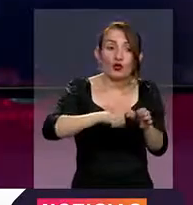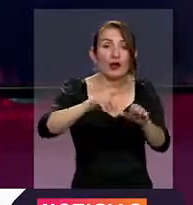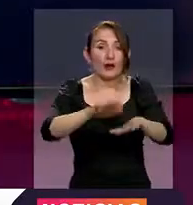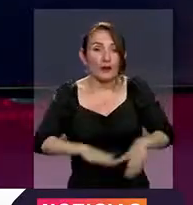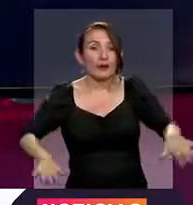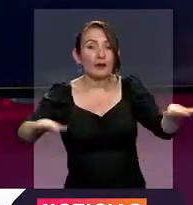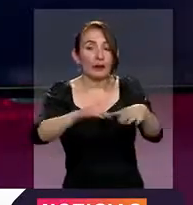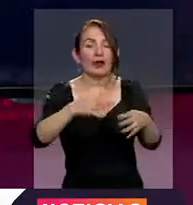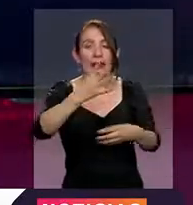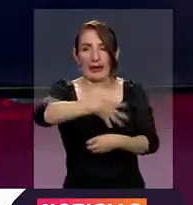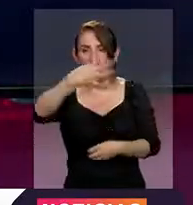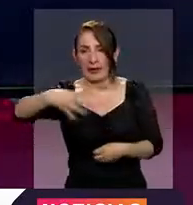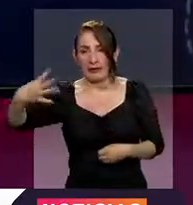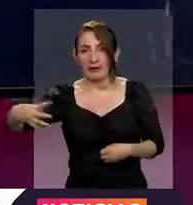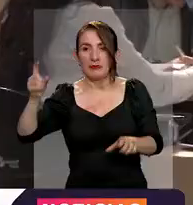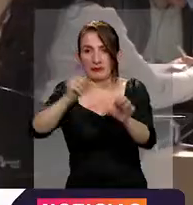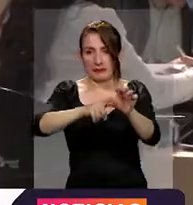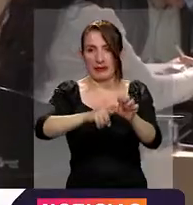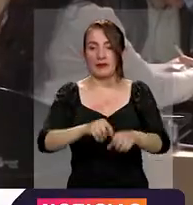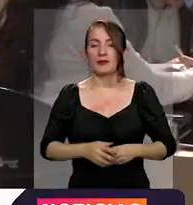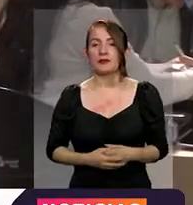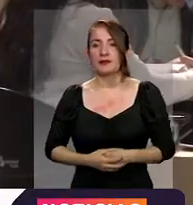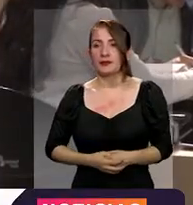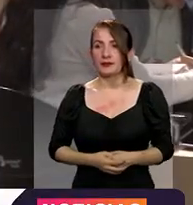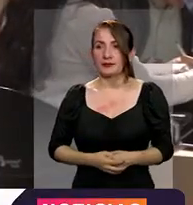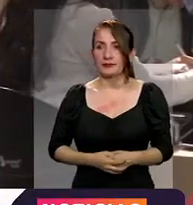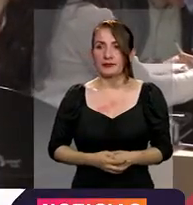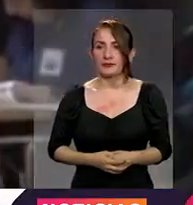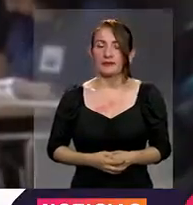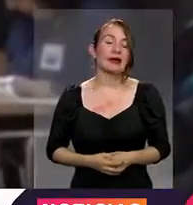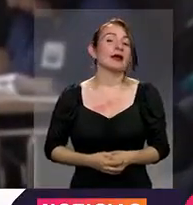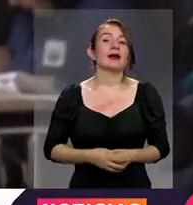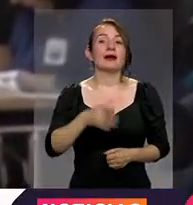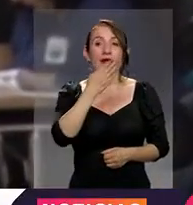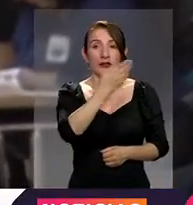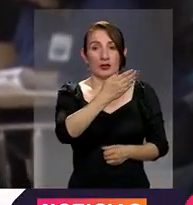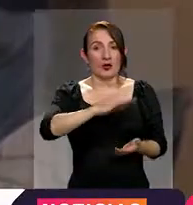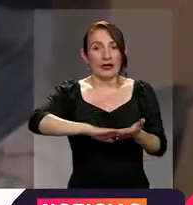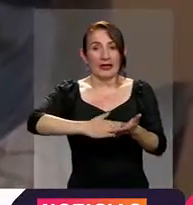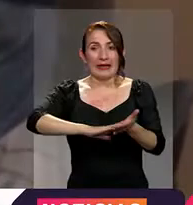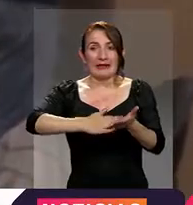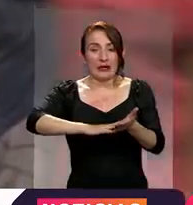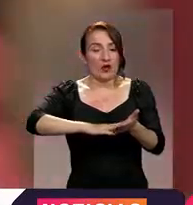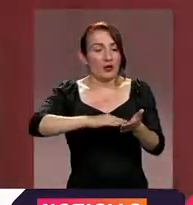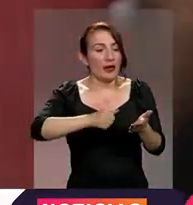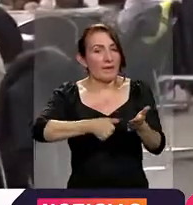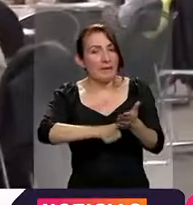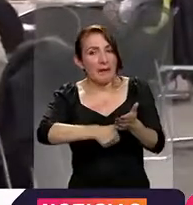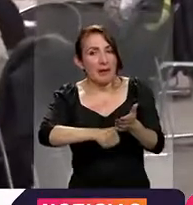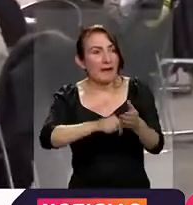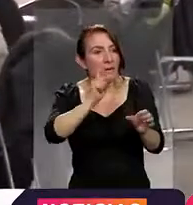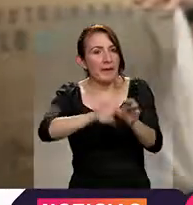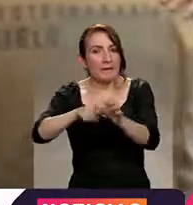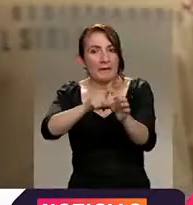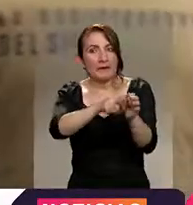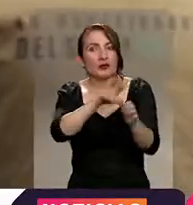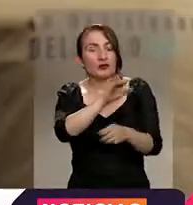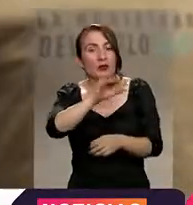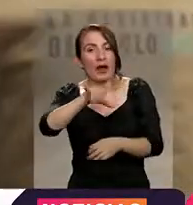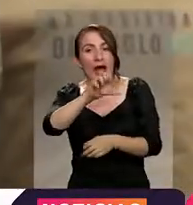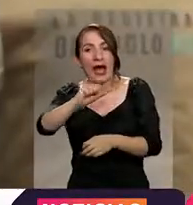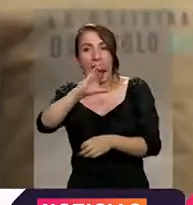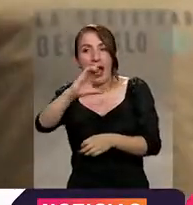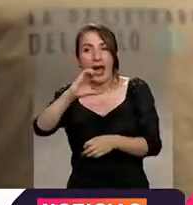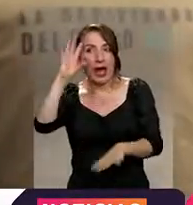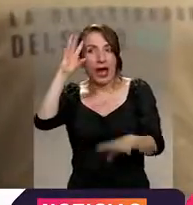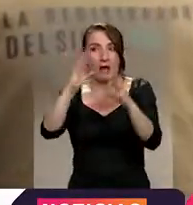sectores LGBTI. La registraduría abrió la posibilidad para quienes pertenecen a las JAC. Hemos resuelto con el